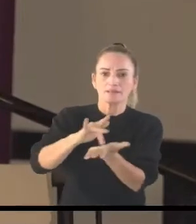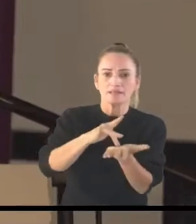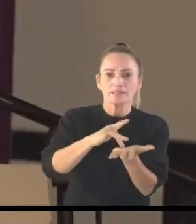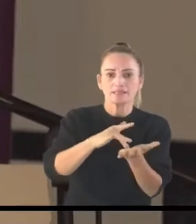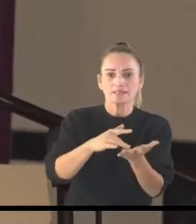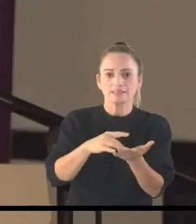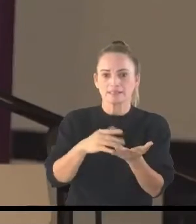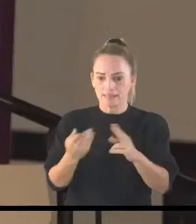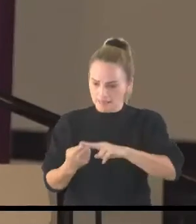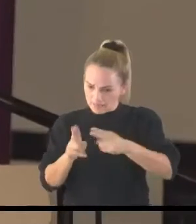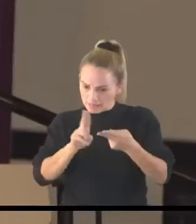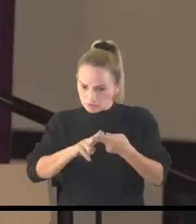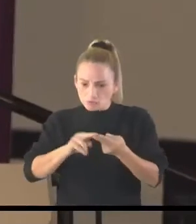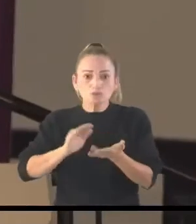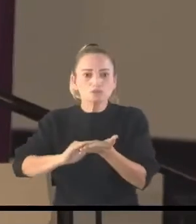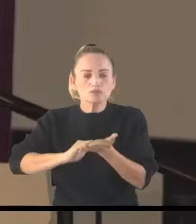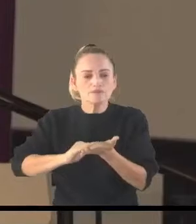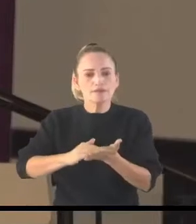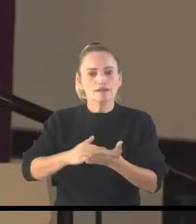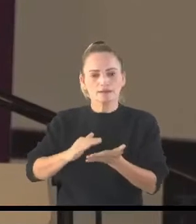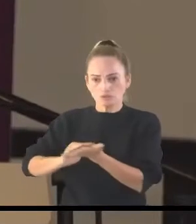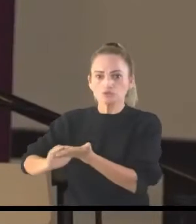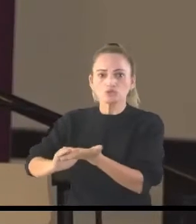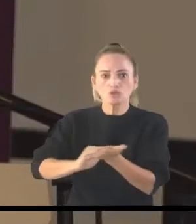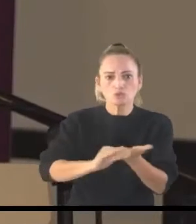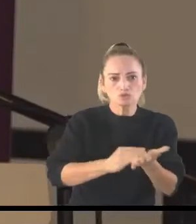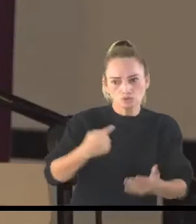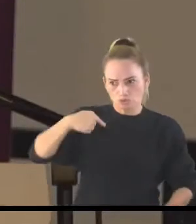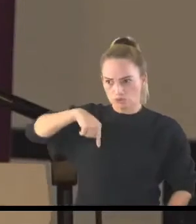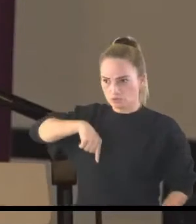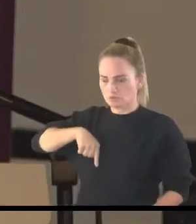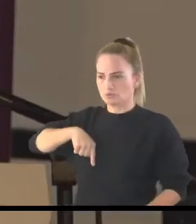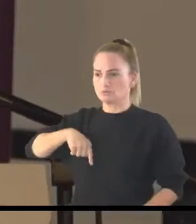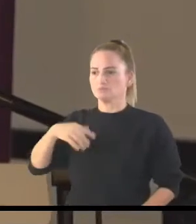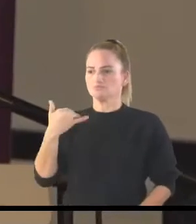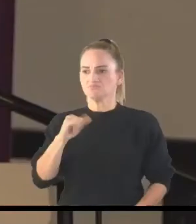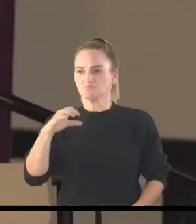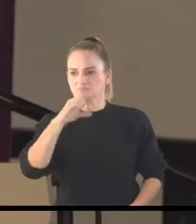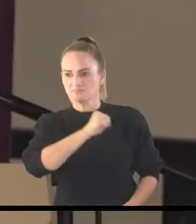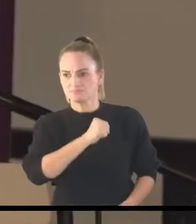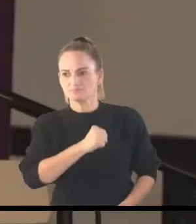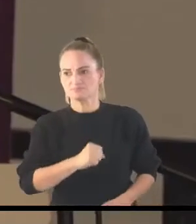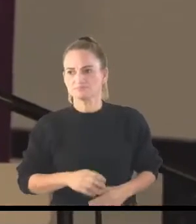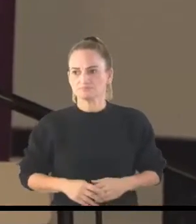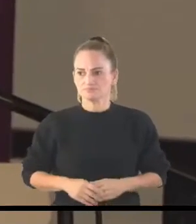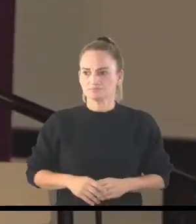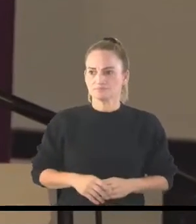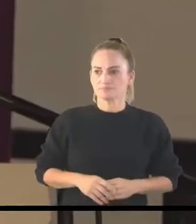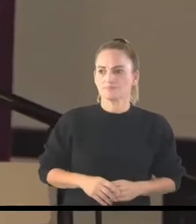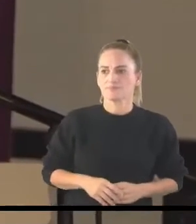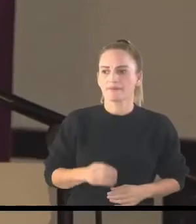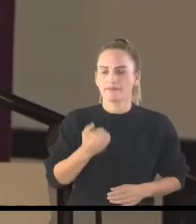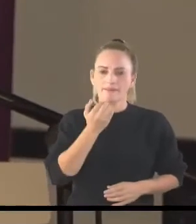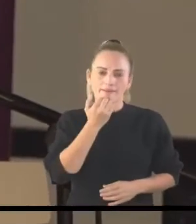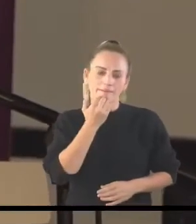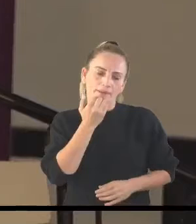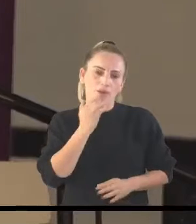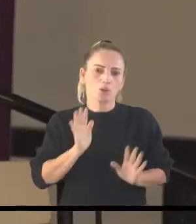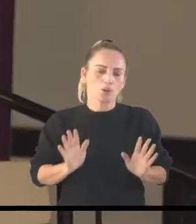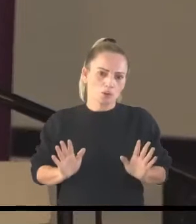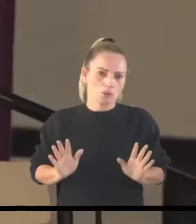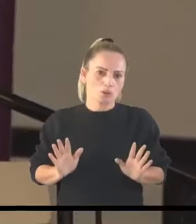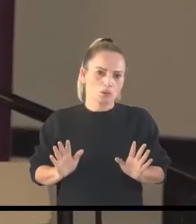sanar, porque muchos de los que estamos acá sabemos que no es si bien